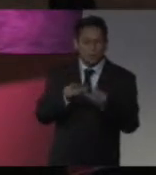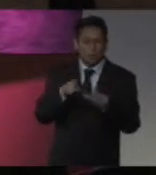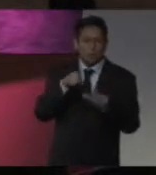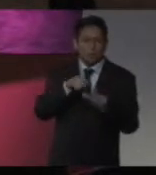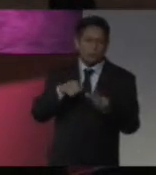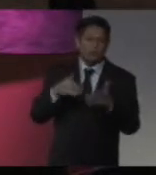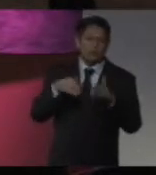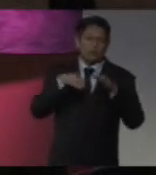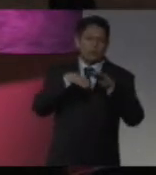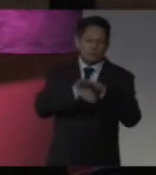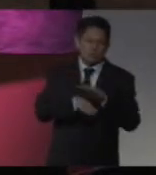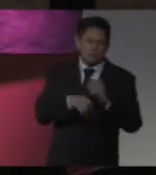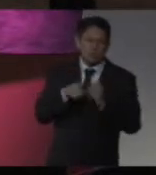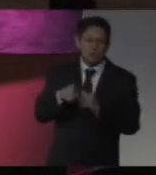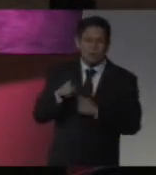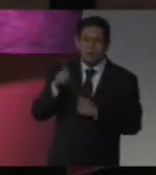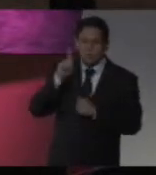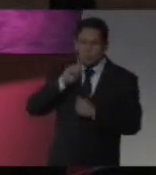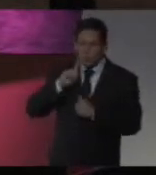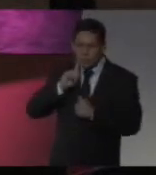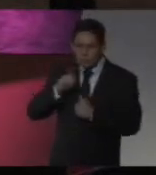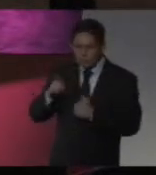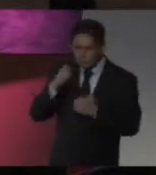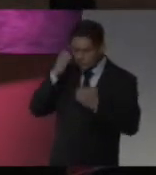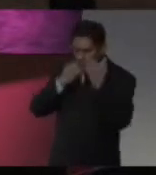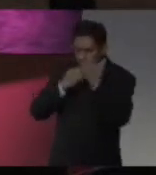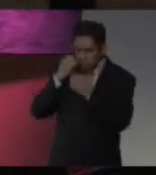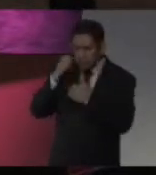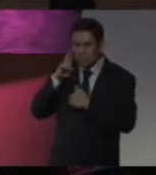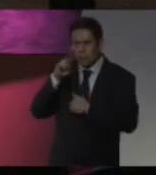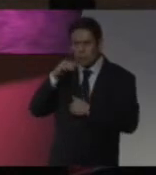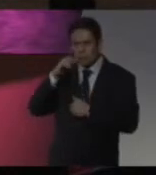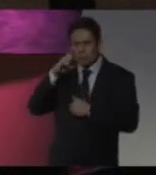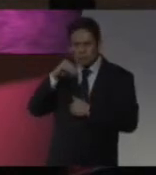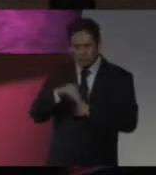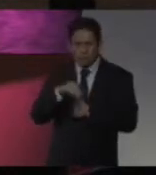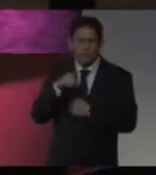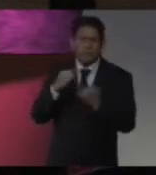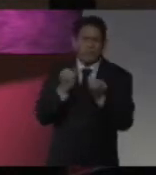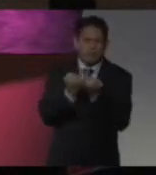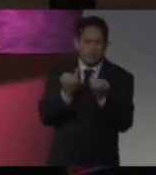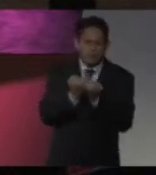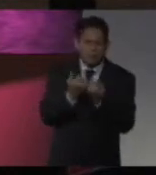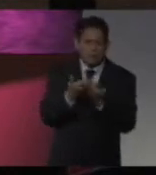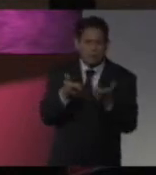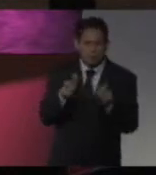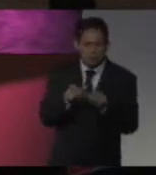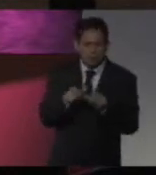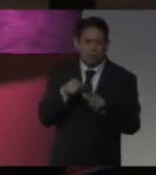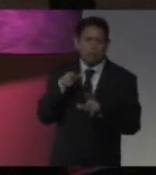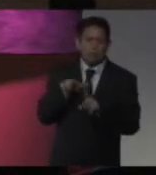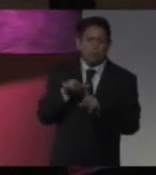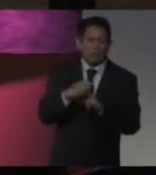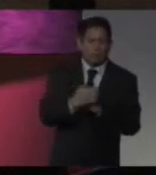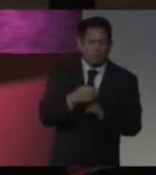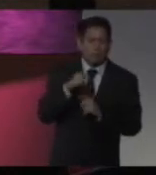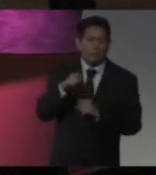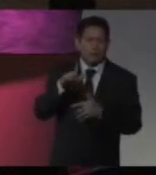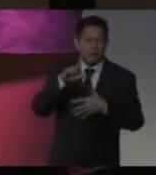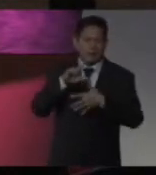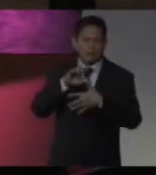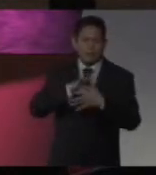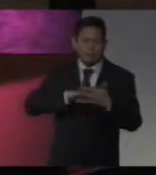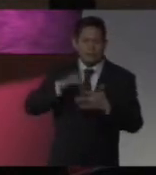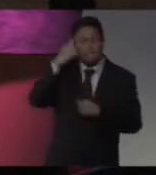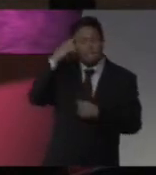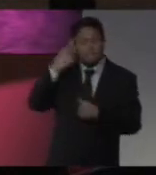Género del Instituto de Investigaciones Antropológicas de la UNAM e integrante del Comité Directivo Permanente de la Asociación Latinoamericana para